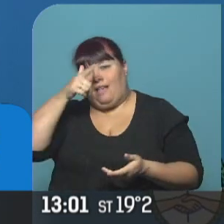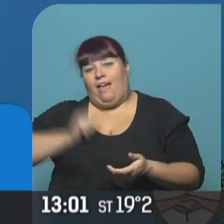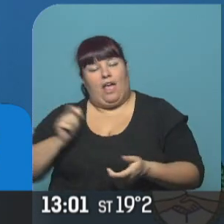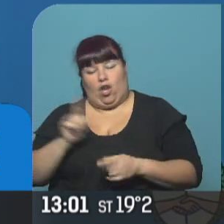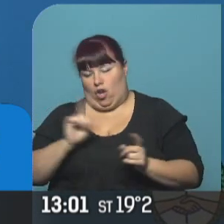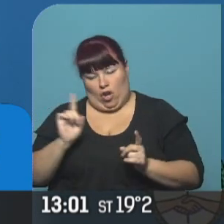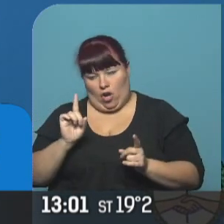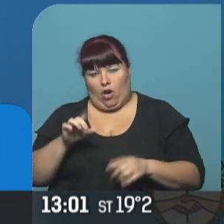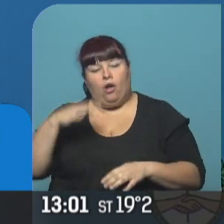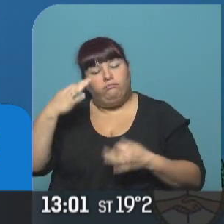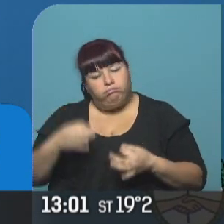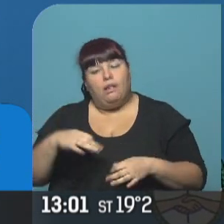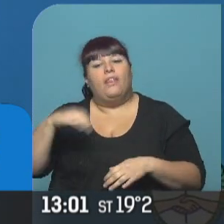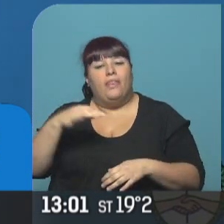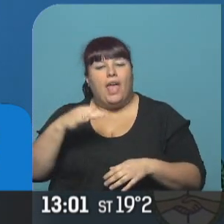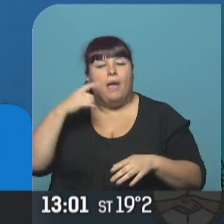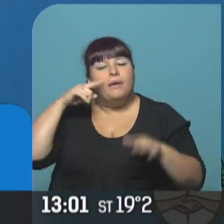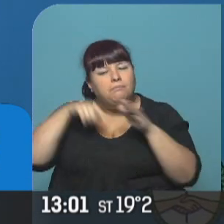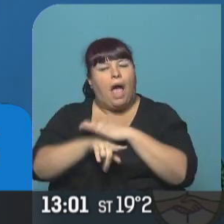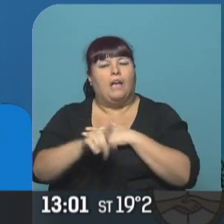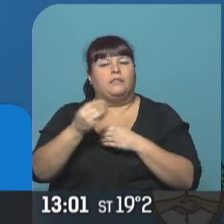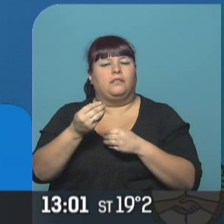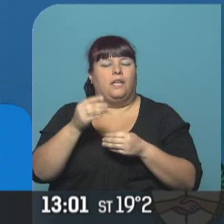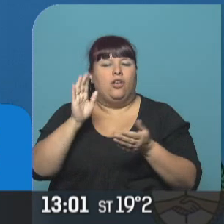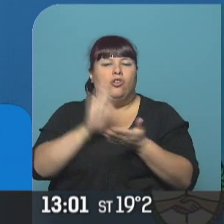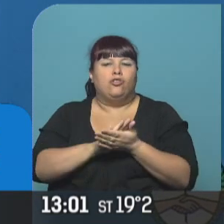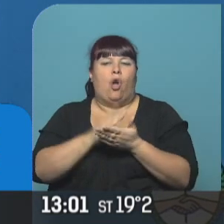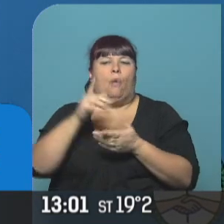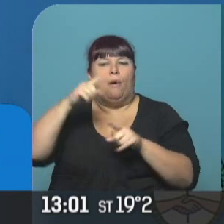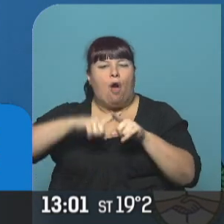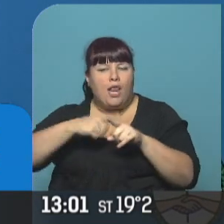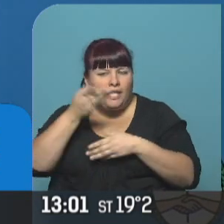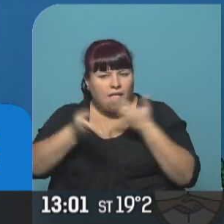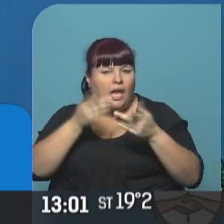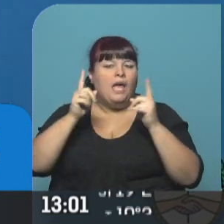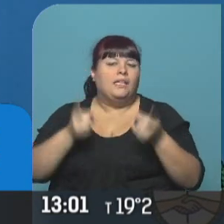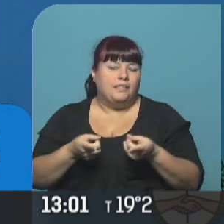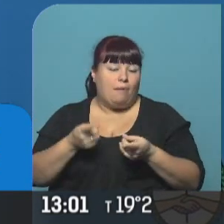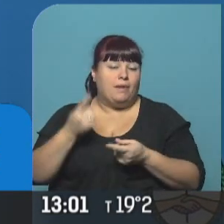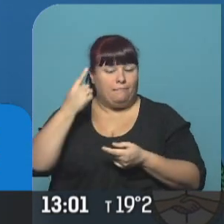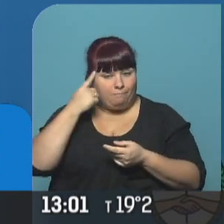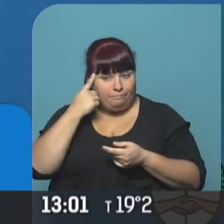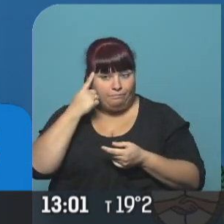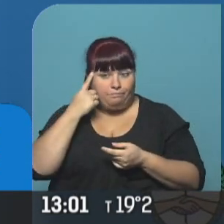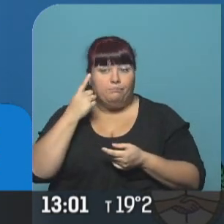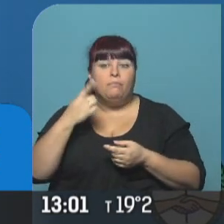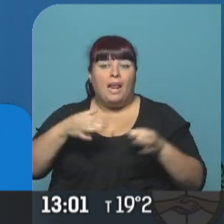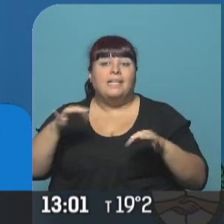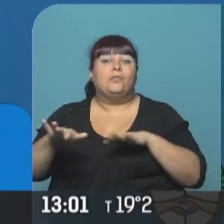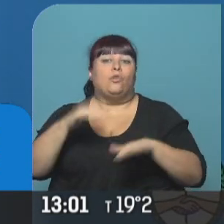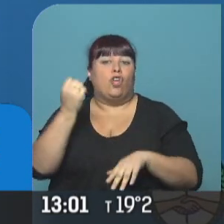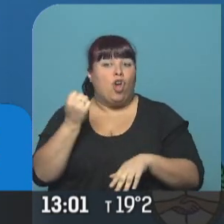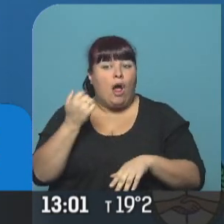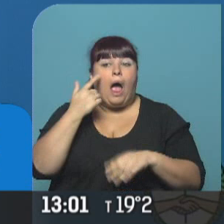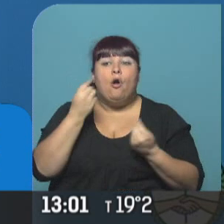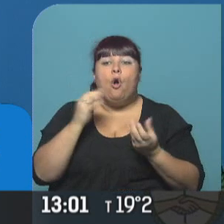sino es justamente profundizar la demanda política y también tener en cuenta la realidad económica, para